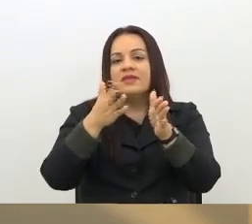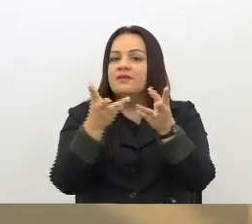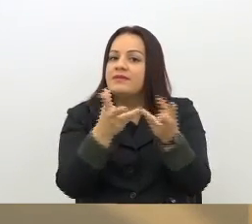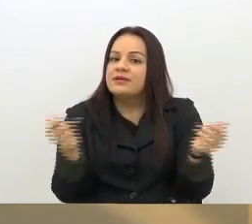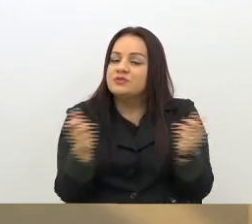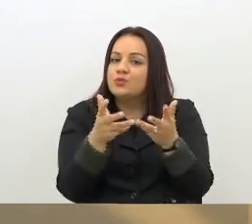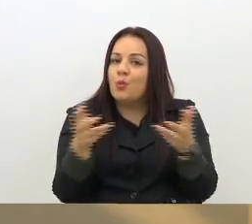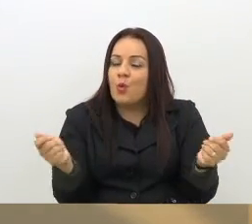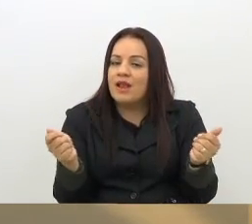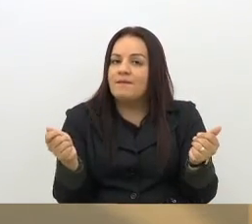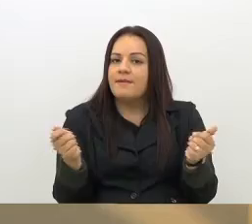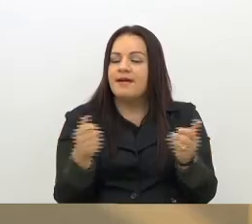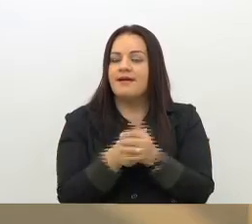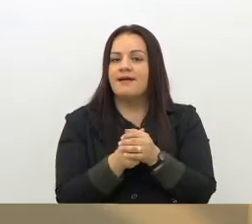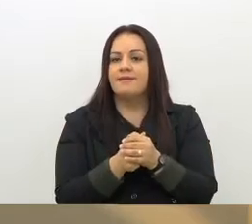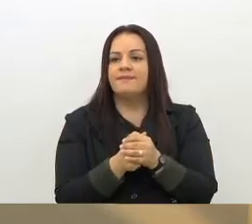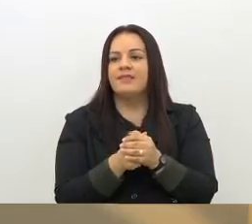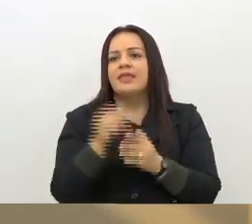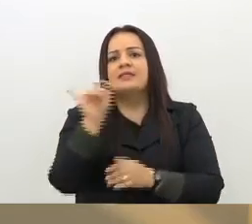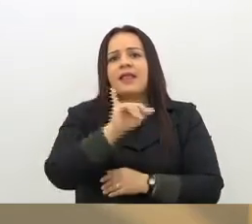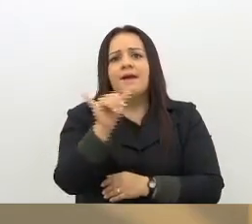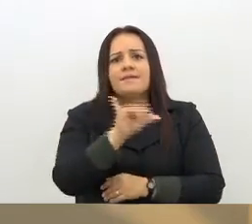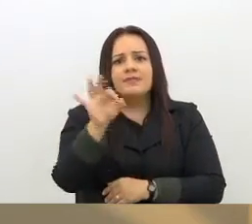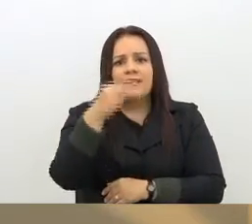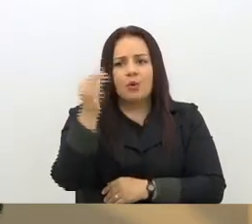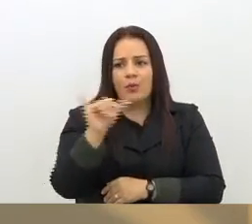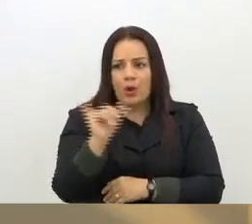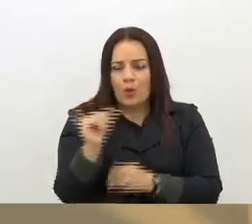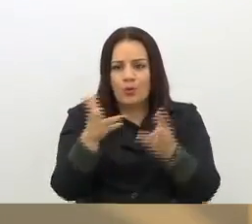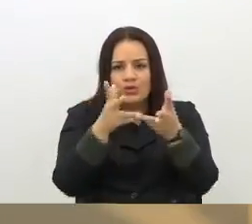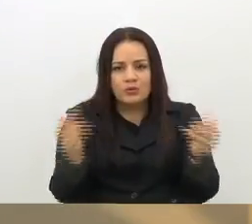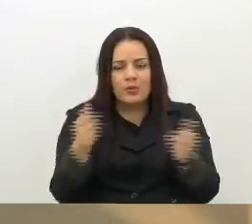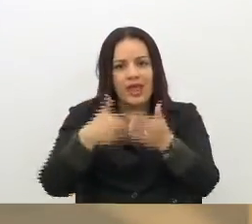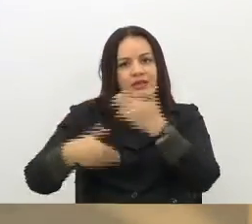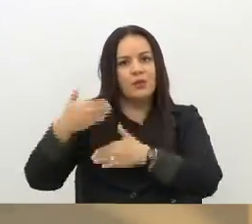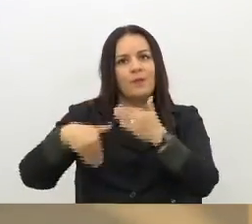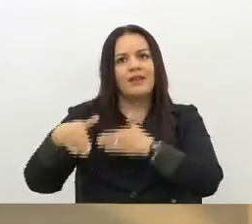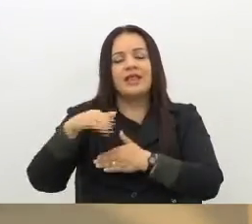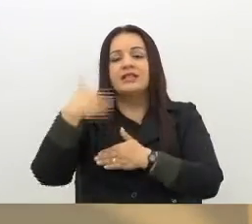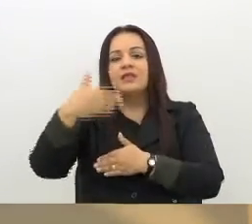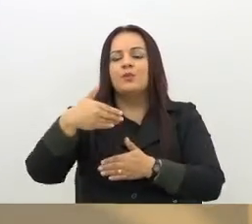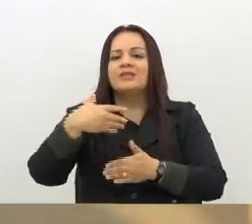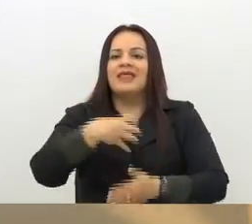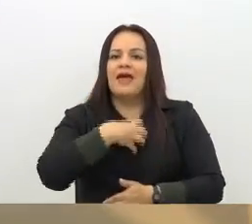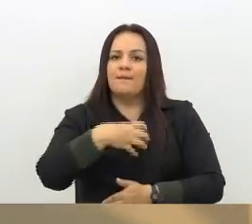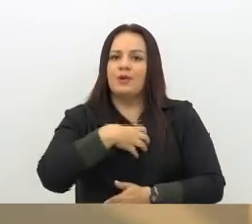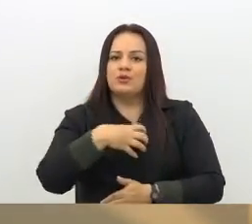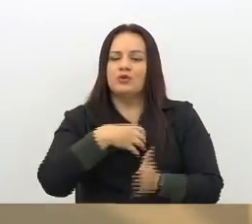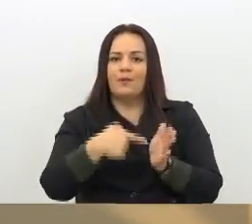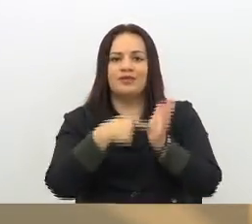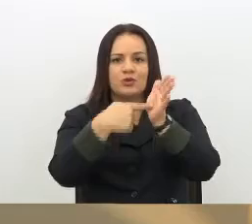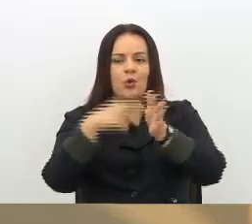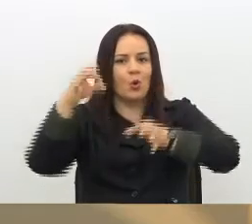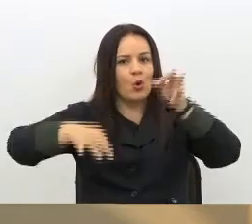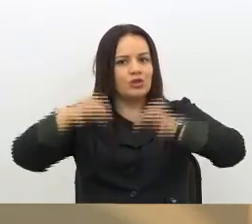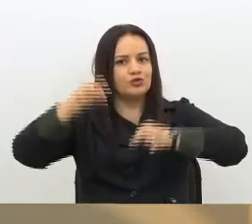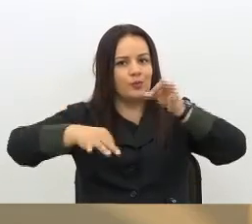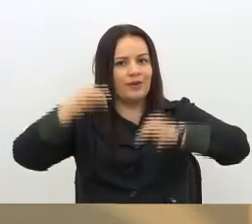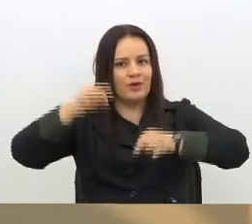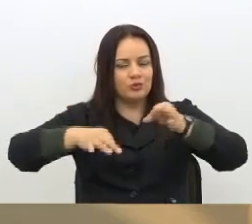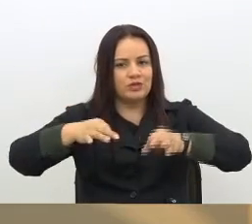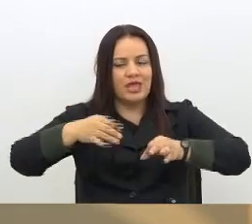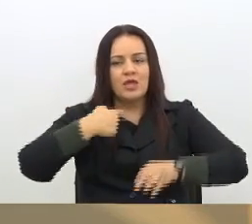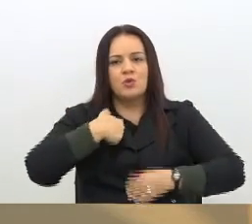resuelva de la misma manera como resolvió anteriormente, después de la apelación que presentó la Corte Suprema de Justicia.